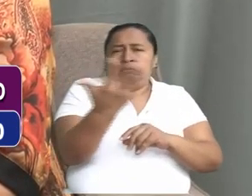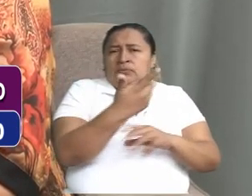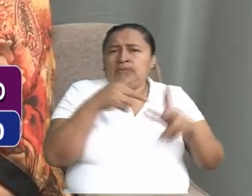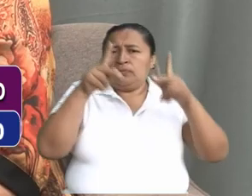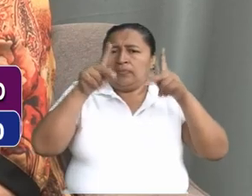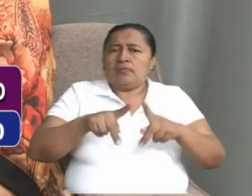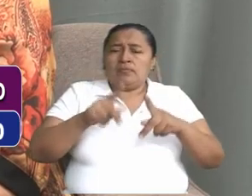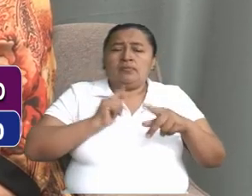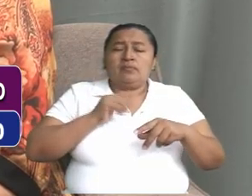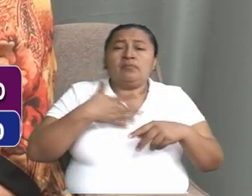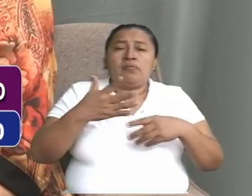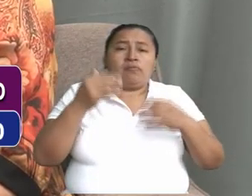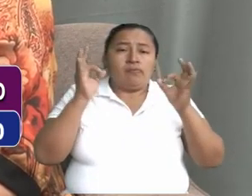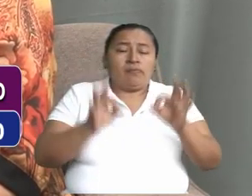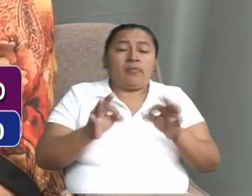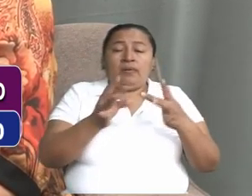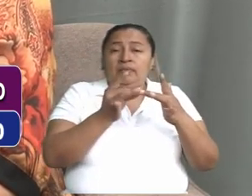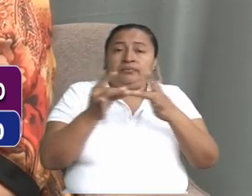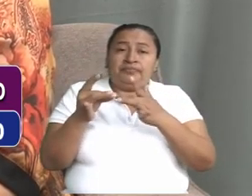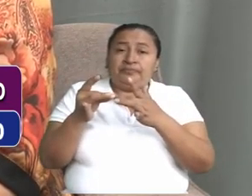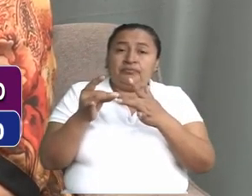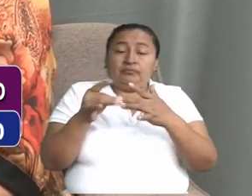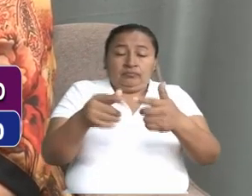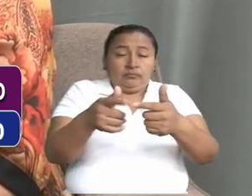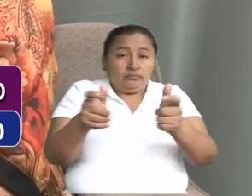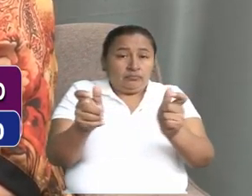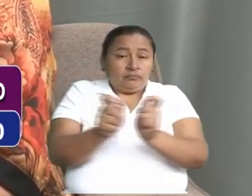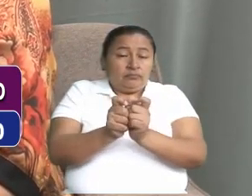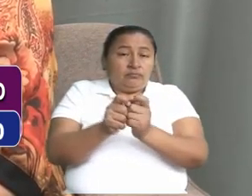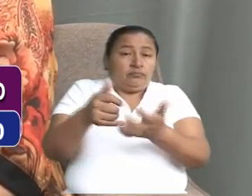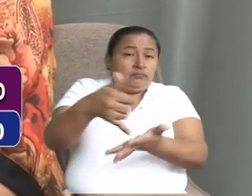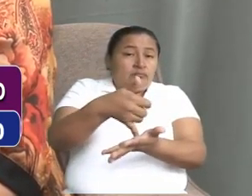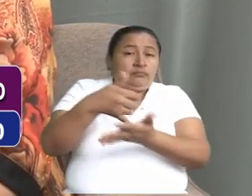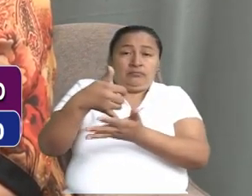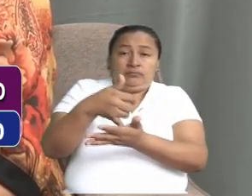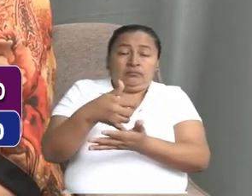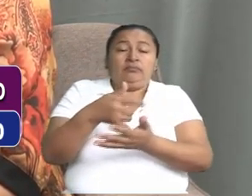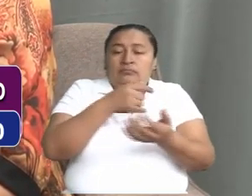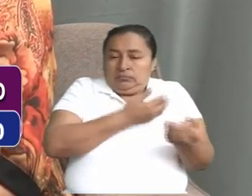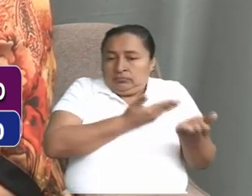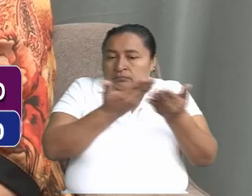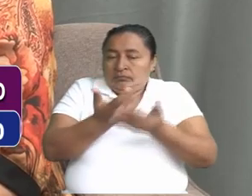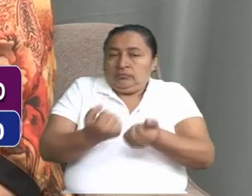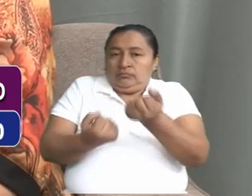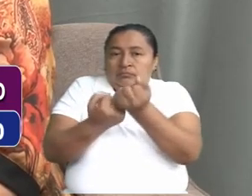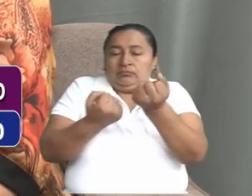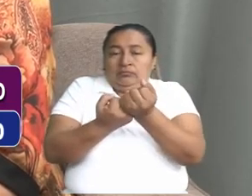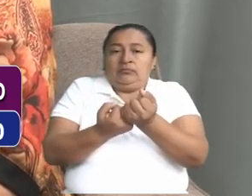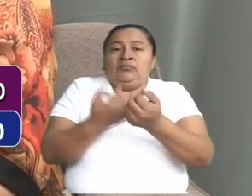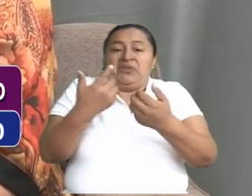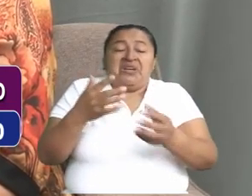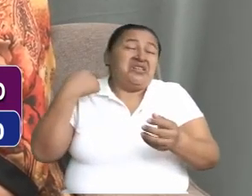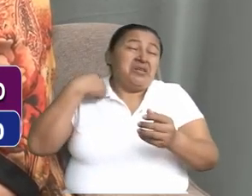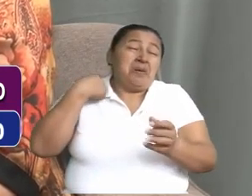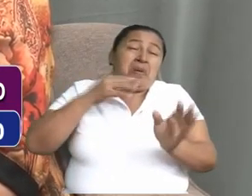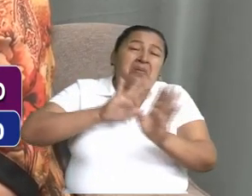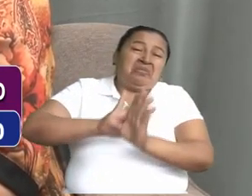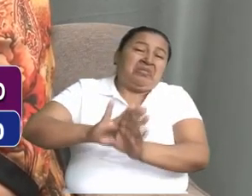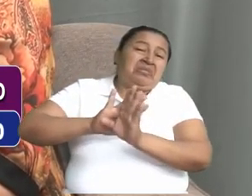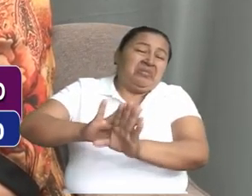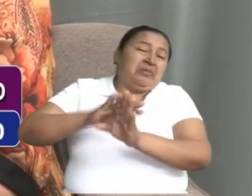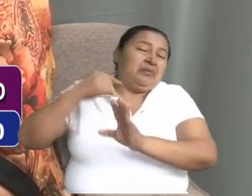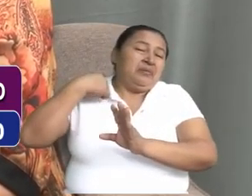en concreto a los sectores más vulnerables y que habían estado pues olvidados